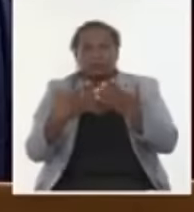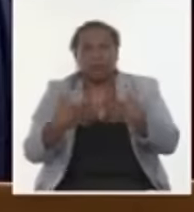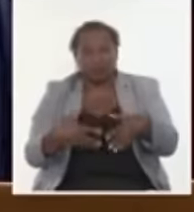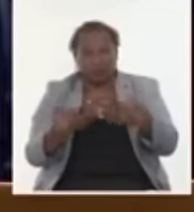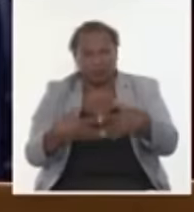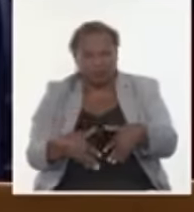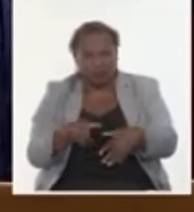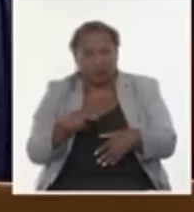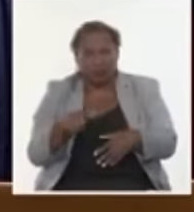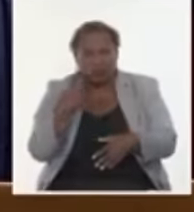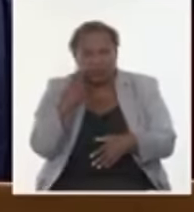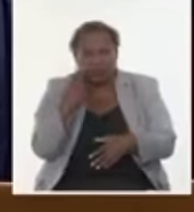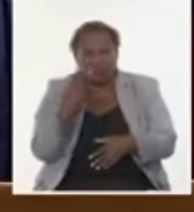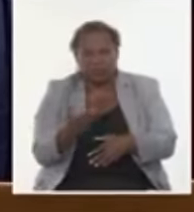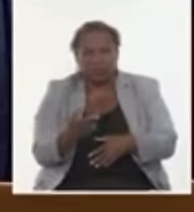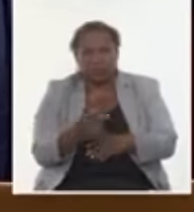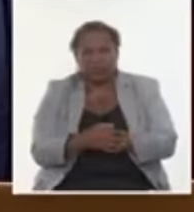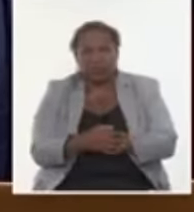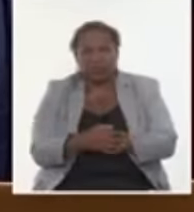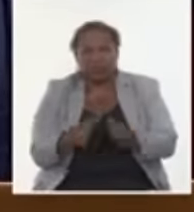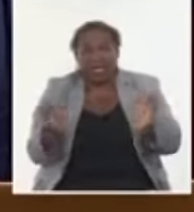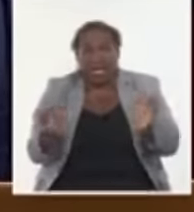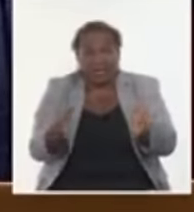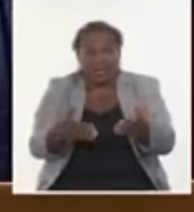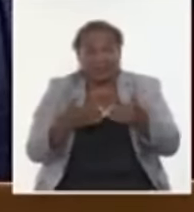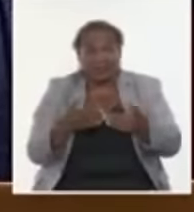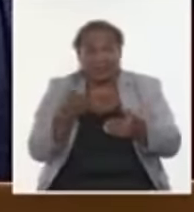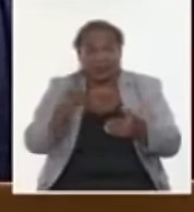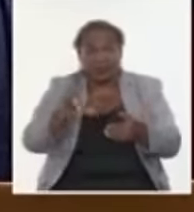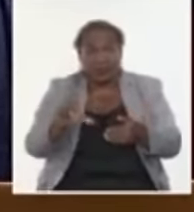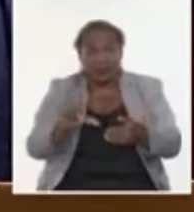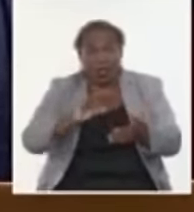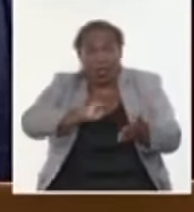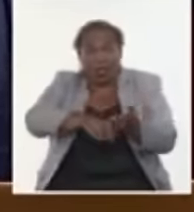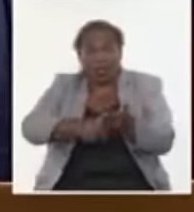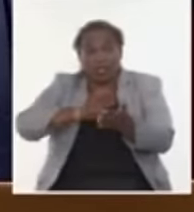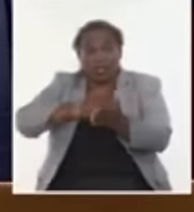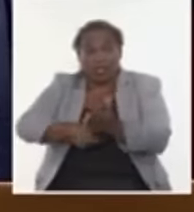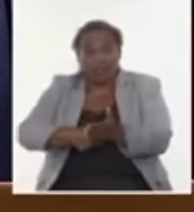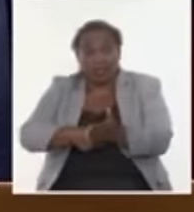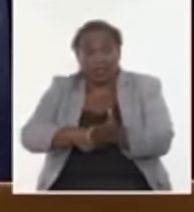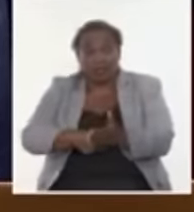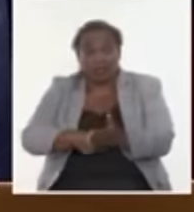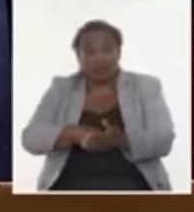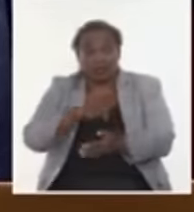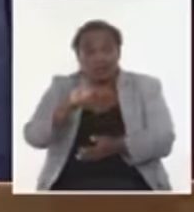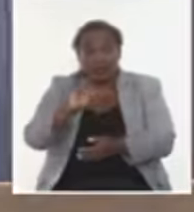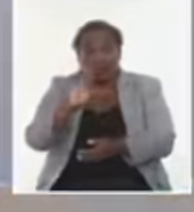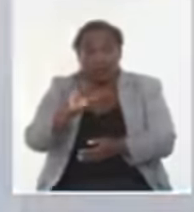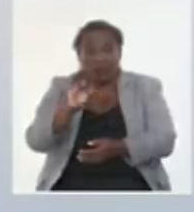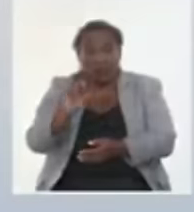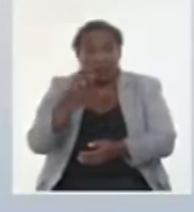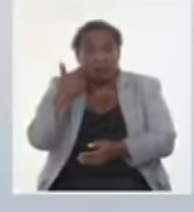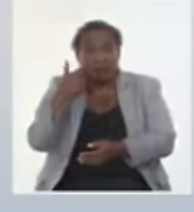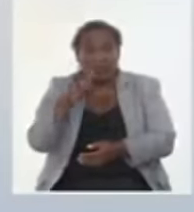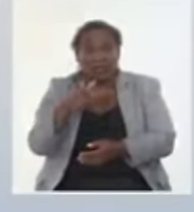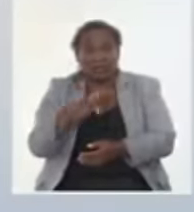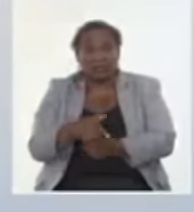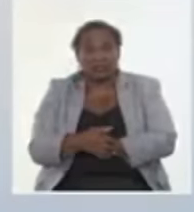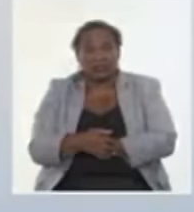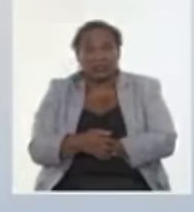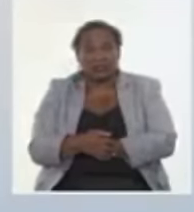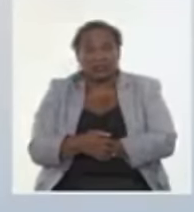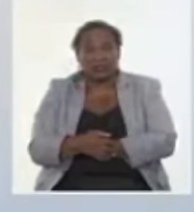sentido. Al cierre de junio se habían contratado, y le voy a hablar de un tema vital. ¿Por qué digo